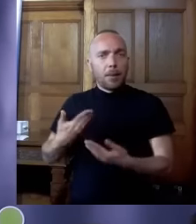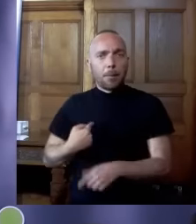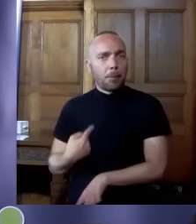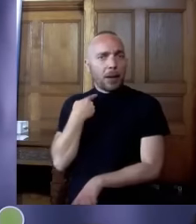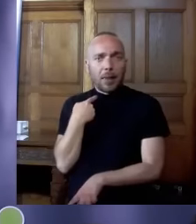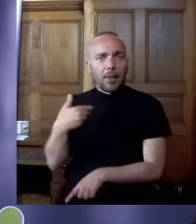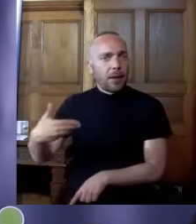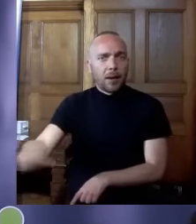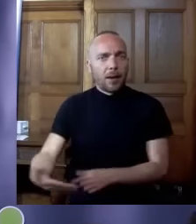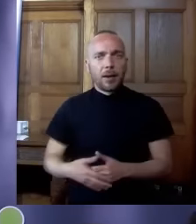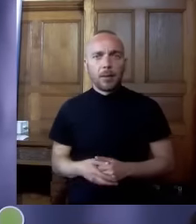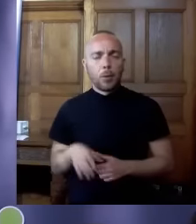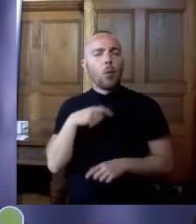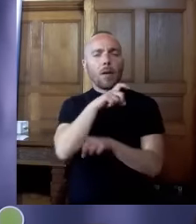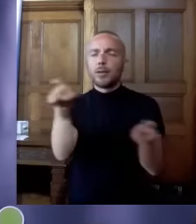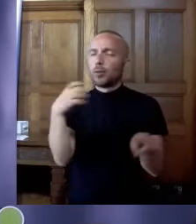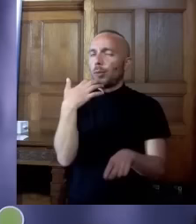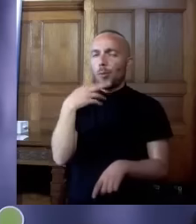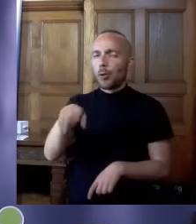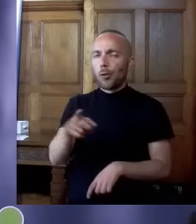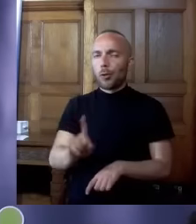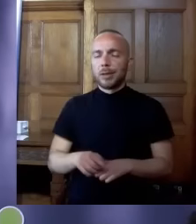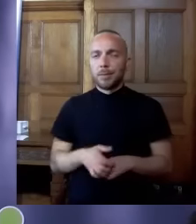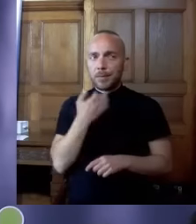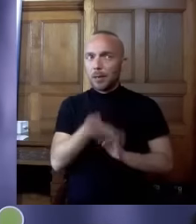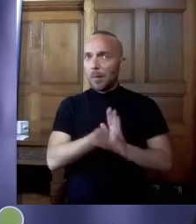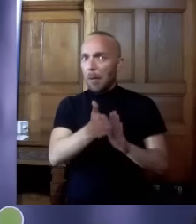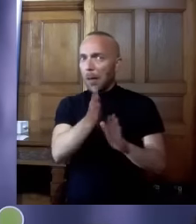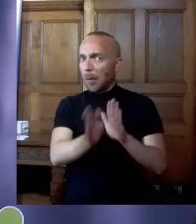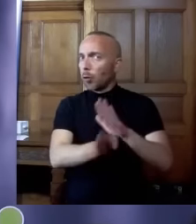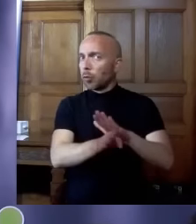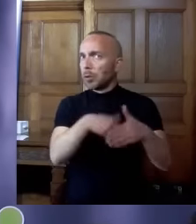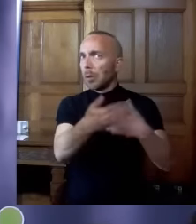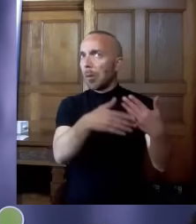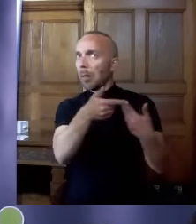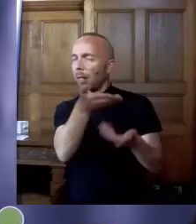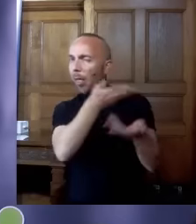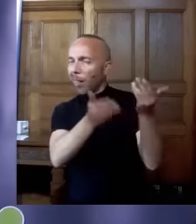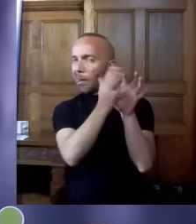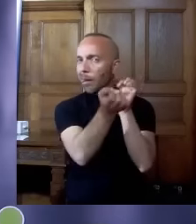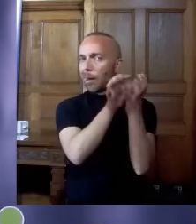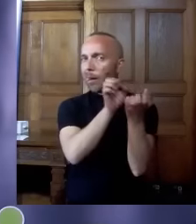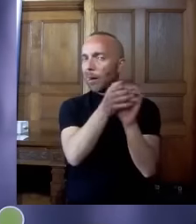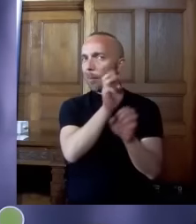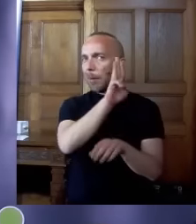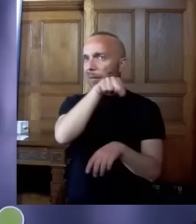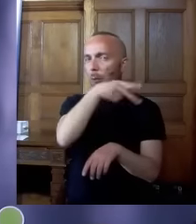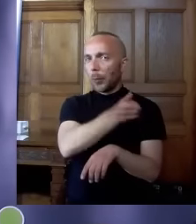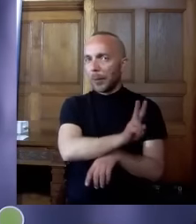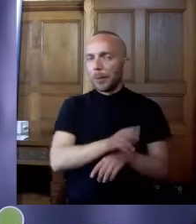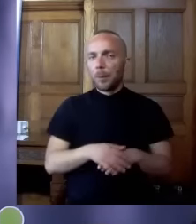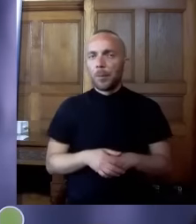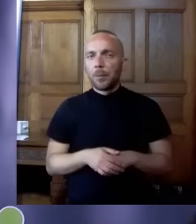y Y esto no es broma si se sigue ese camino si se le Sigue bailando el agua al pnv